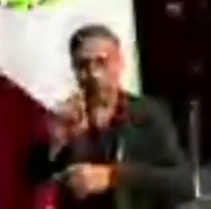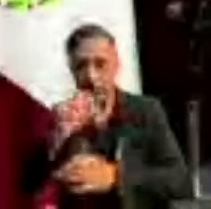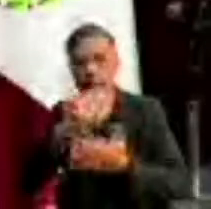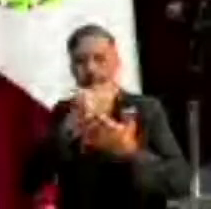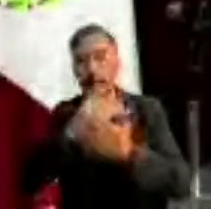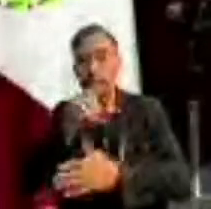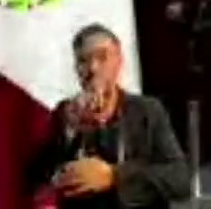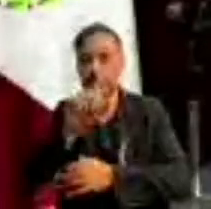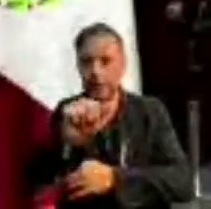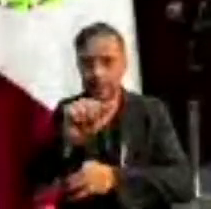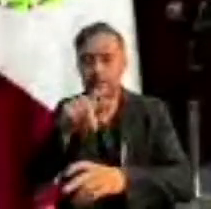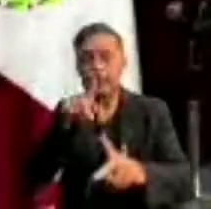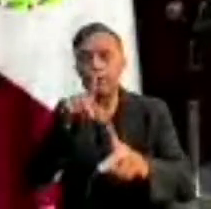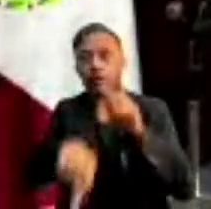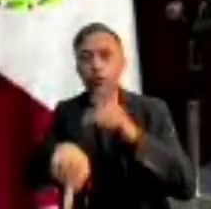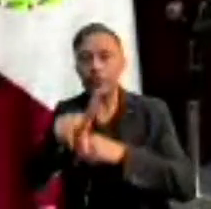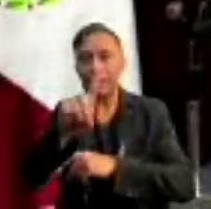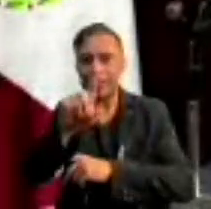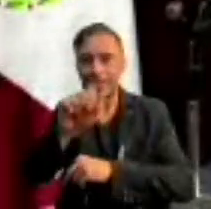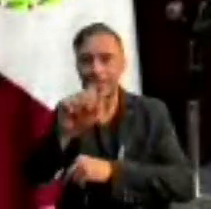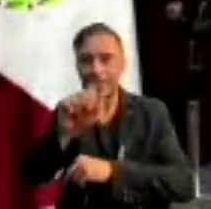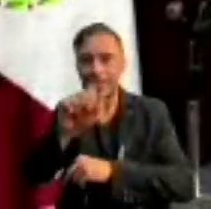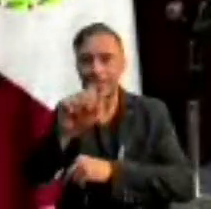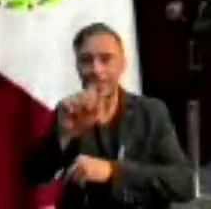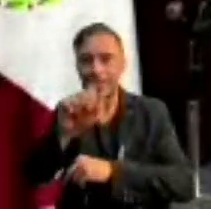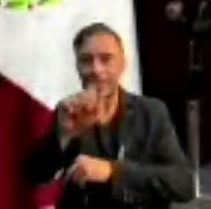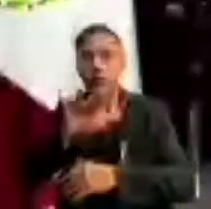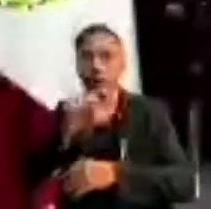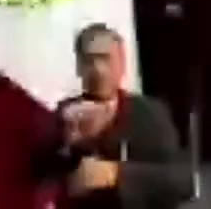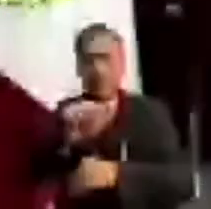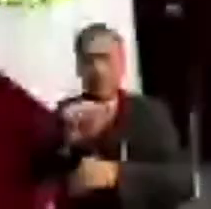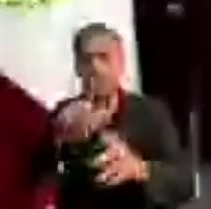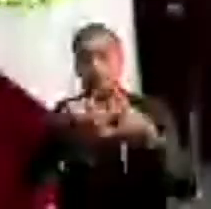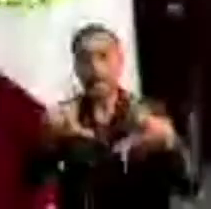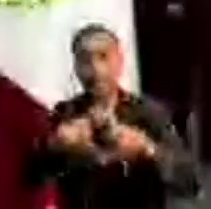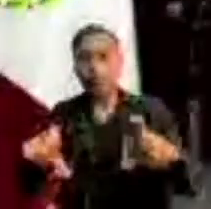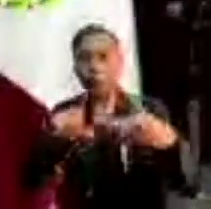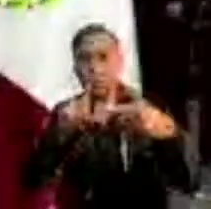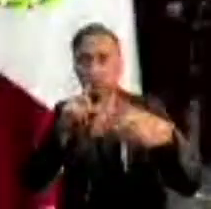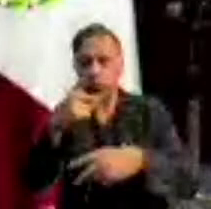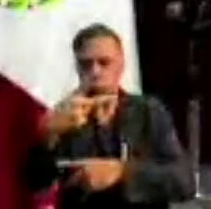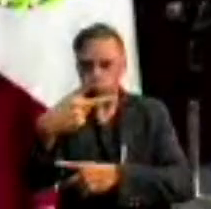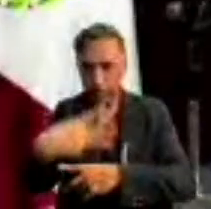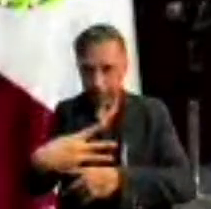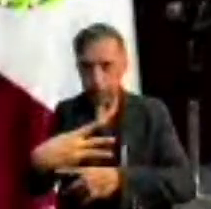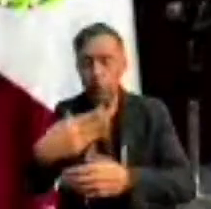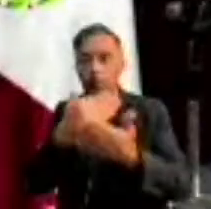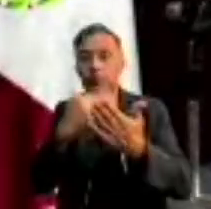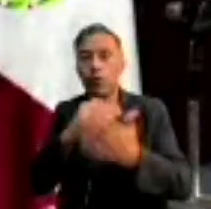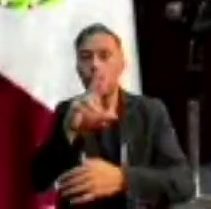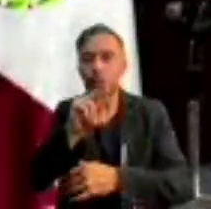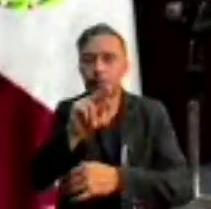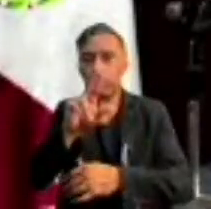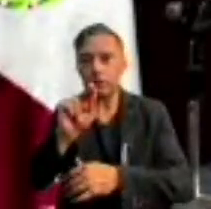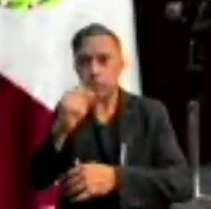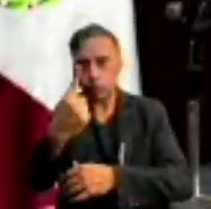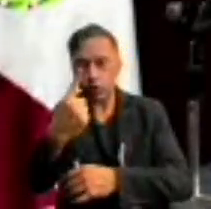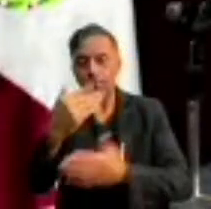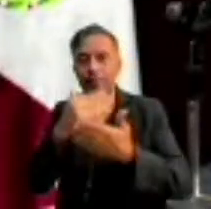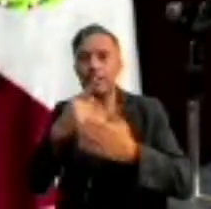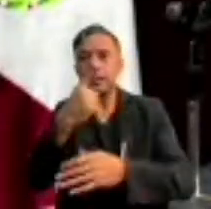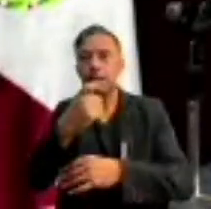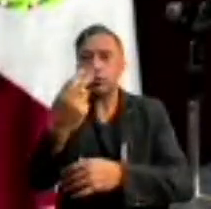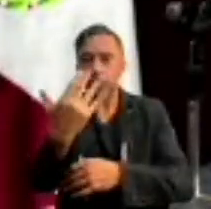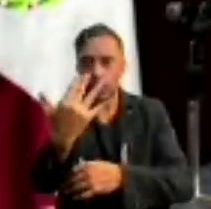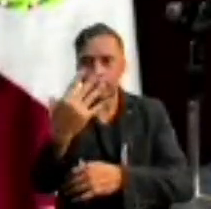fracción treinta y seis cincuenta y seis párrafo segundo y tercero ochenta ochenta y uno ciento cincuenta y ciento setenta y cinco